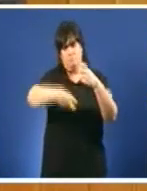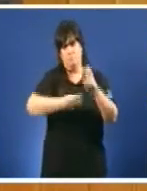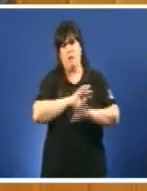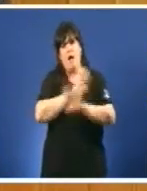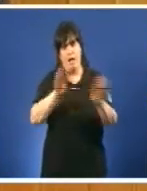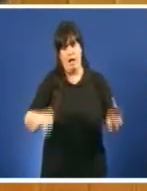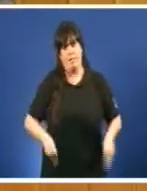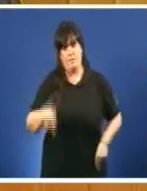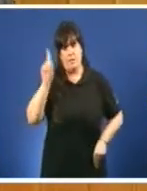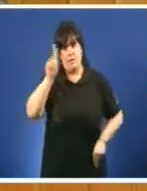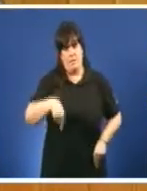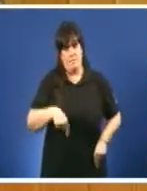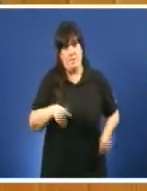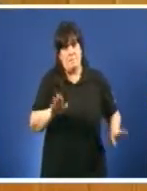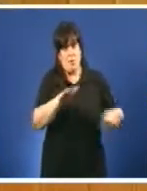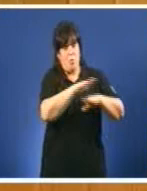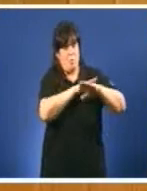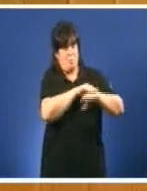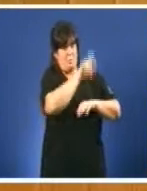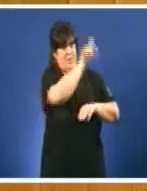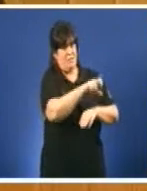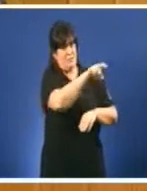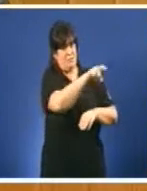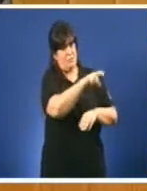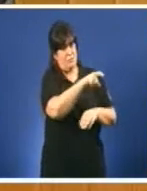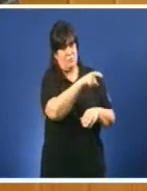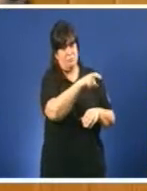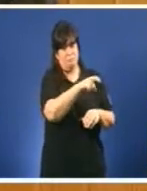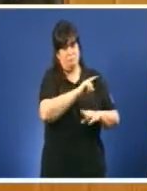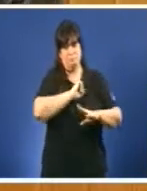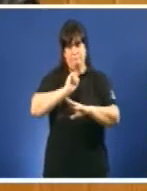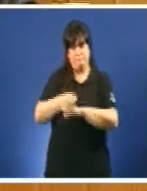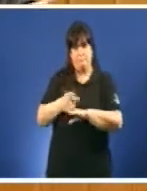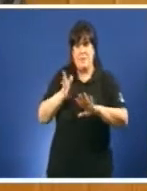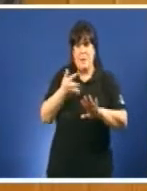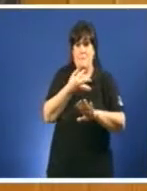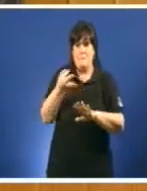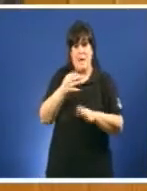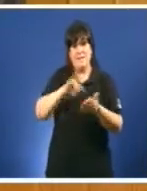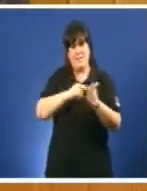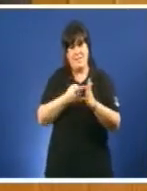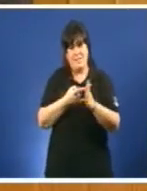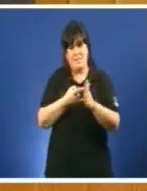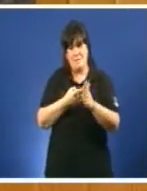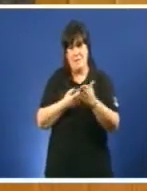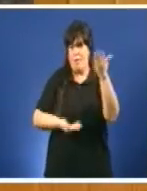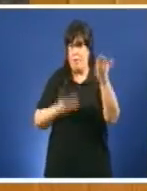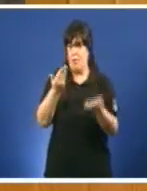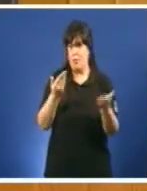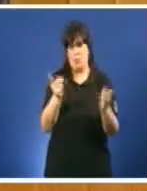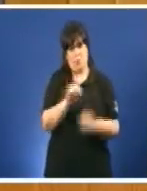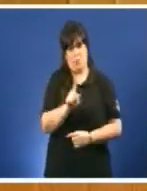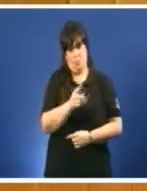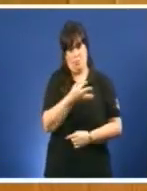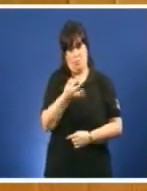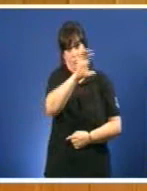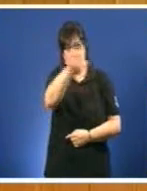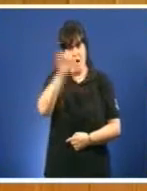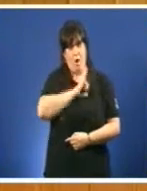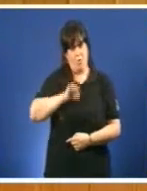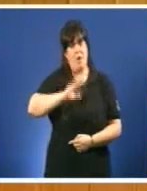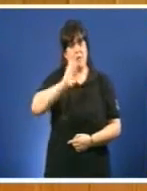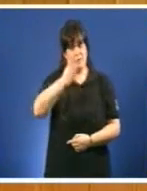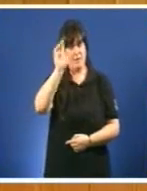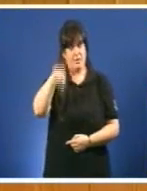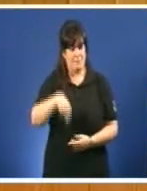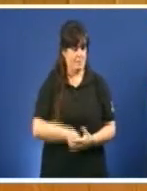que, aparte do seu carácter manifestamente injusto, reducirá tamén as achegas do Estado ás comunidades autónomas. Mire,